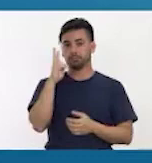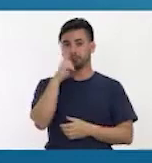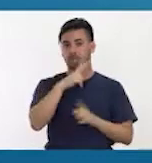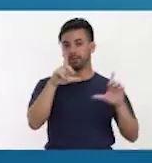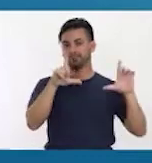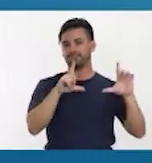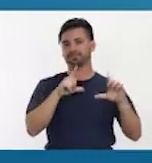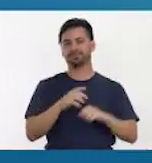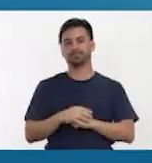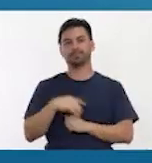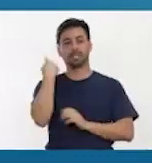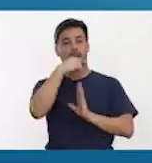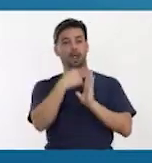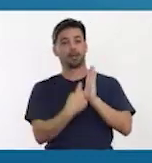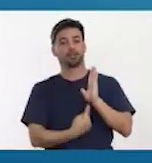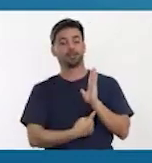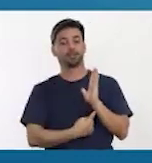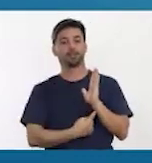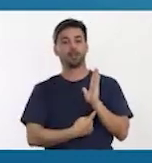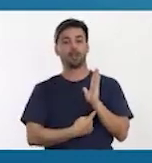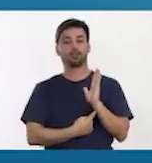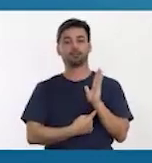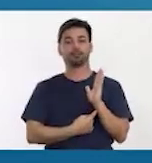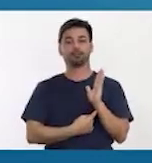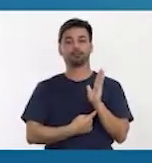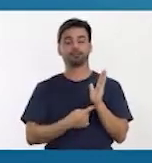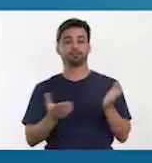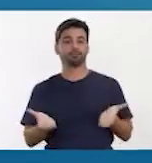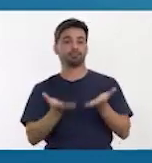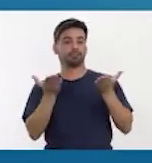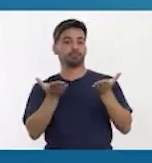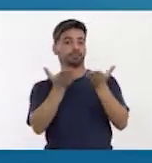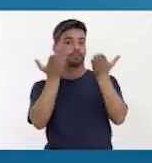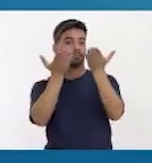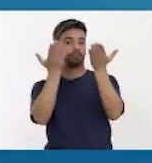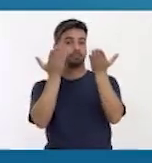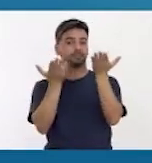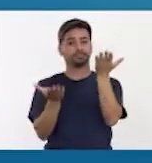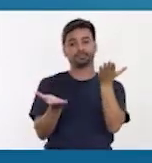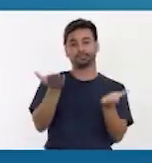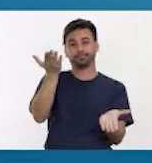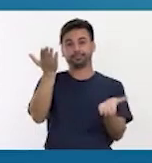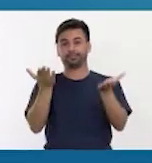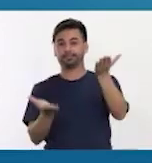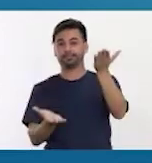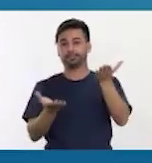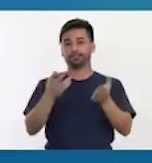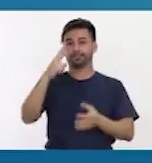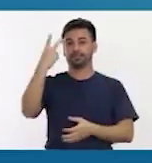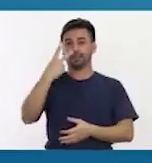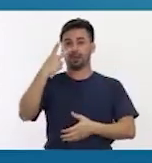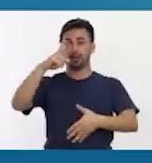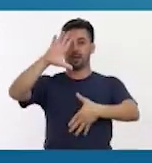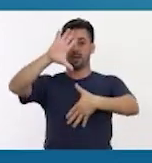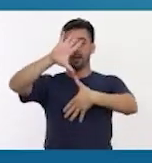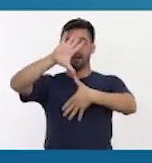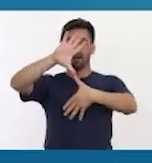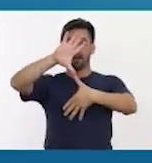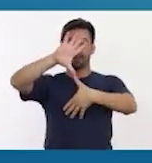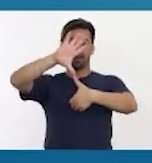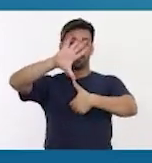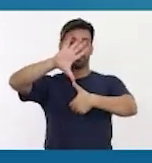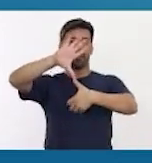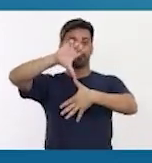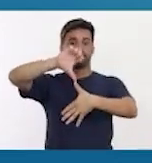pantalla, caracterizar la evolución dispar de las dos Américas en el siglo XIX, contenido que se encuentra